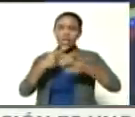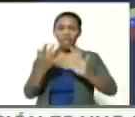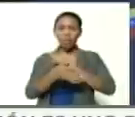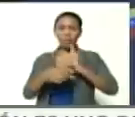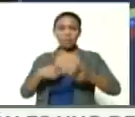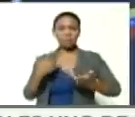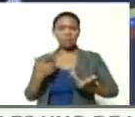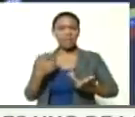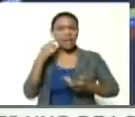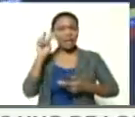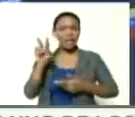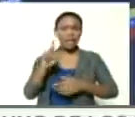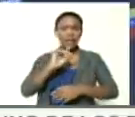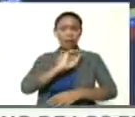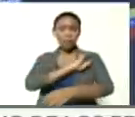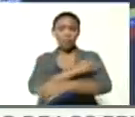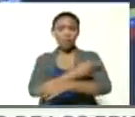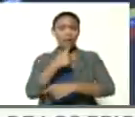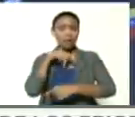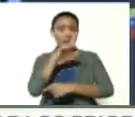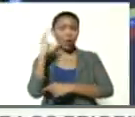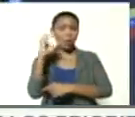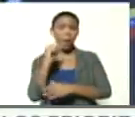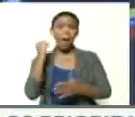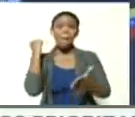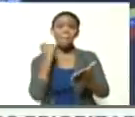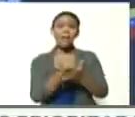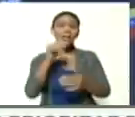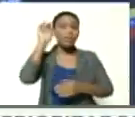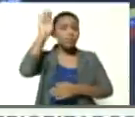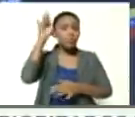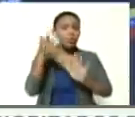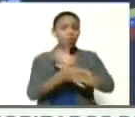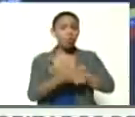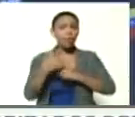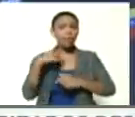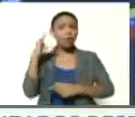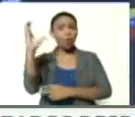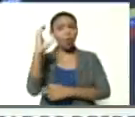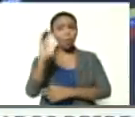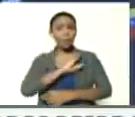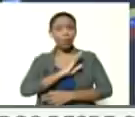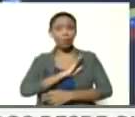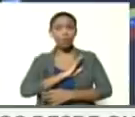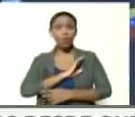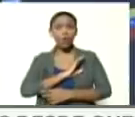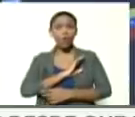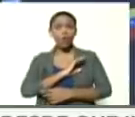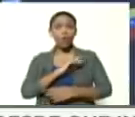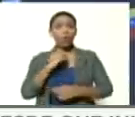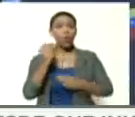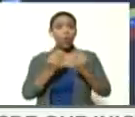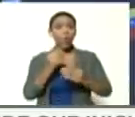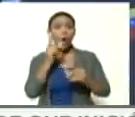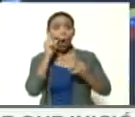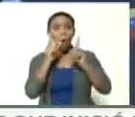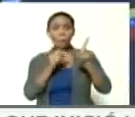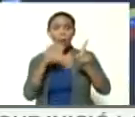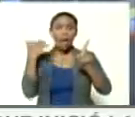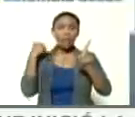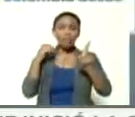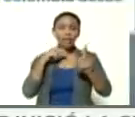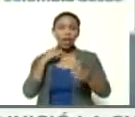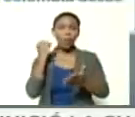asumir el poder en Colombia. Matan el futuro de Colombia como mataron a Gaitán y a tantos